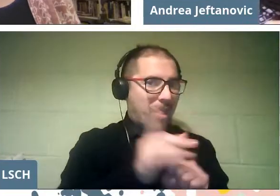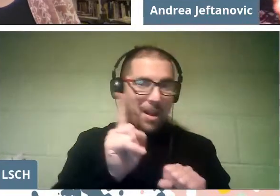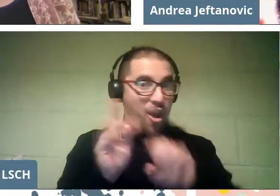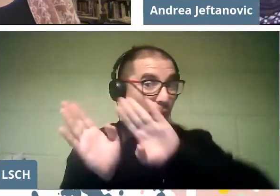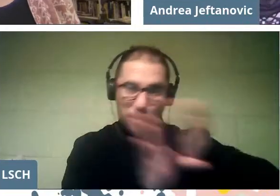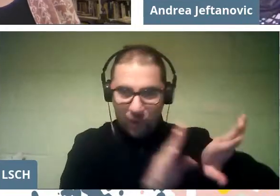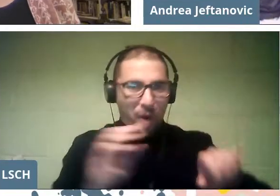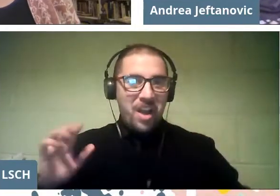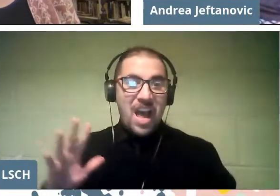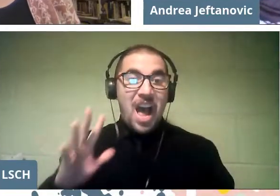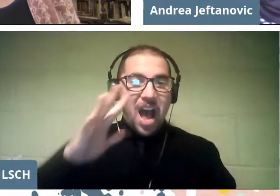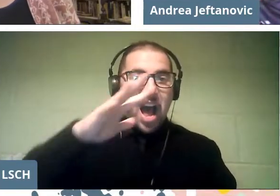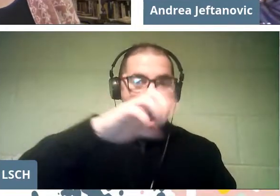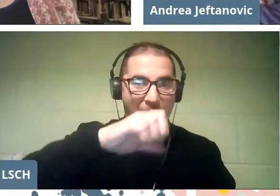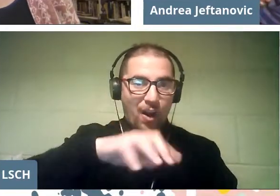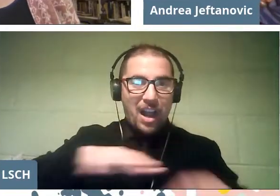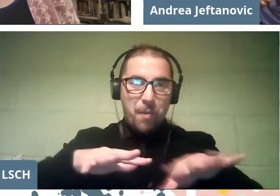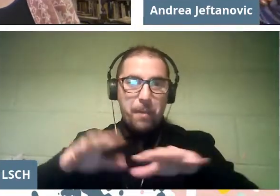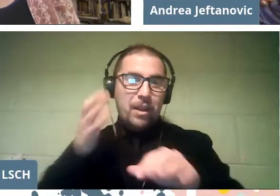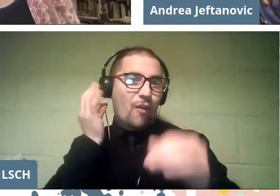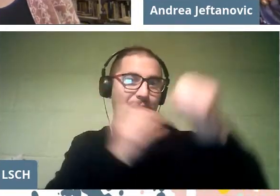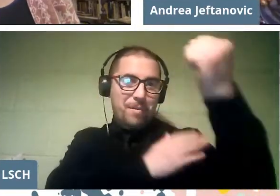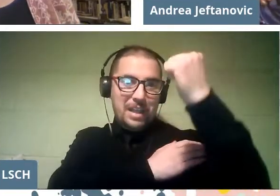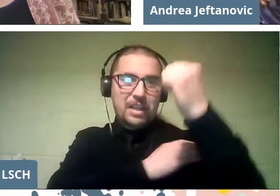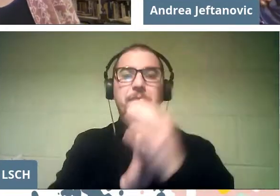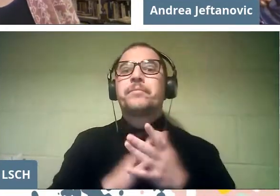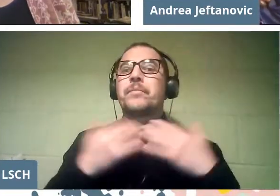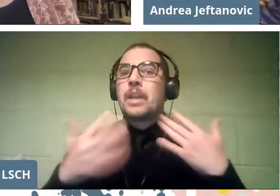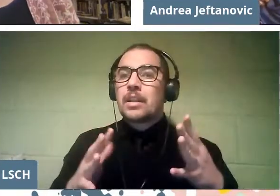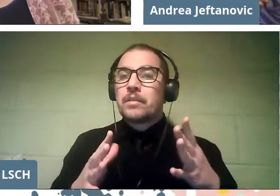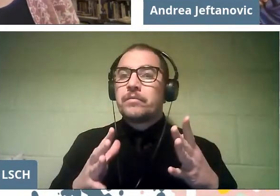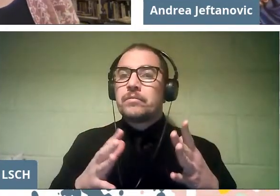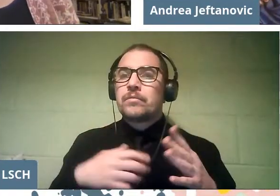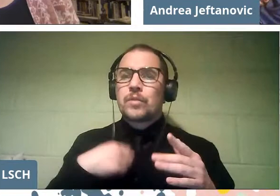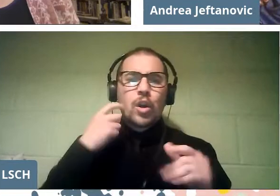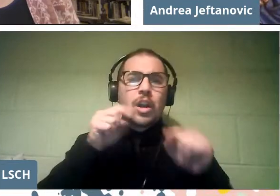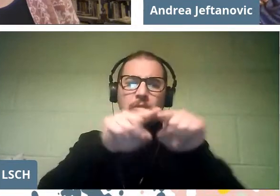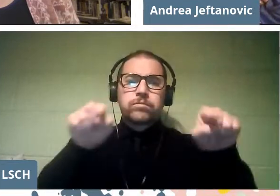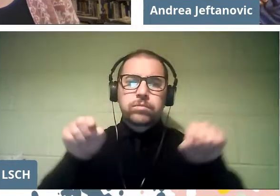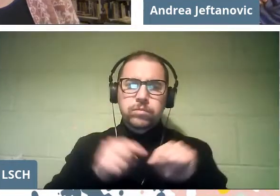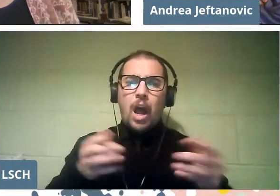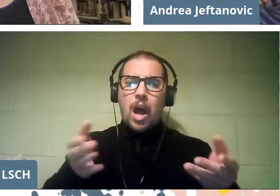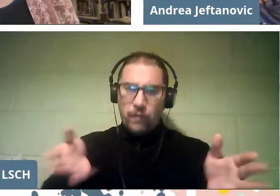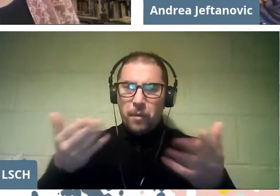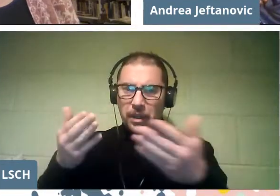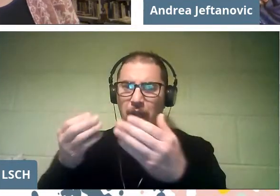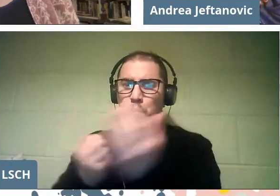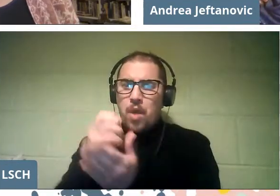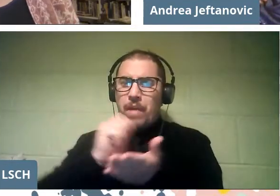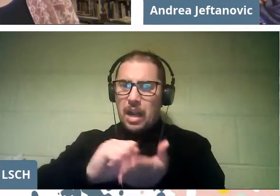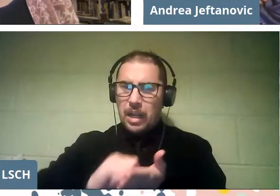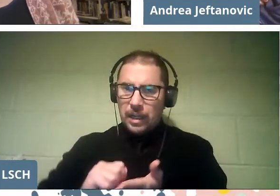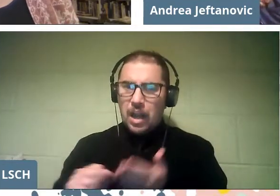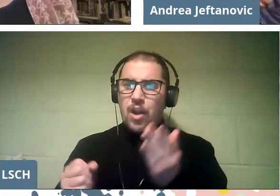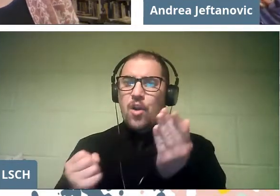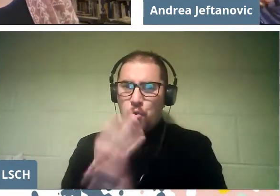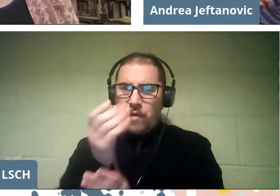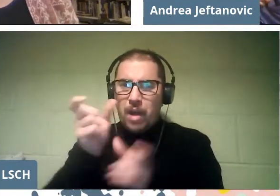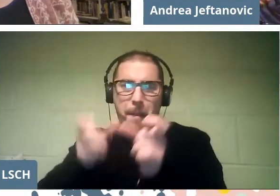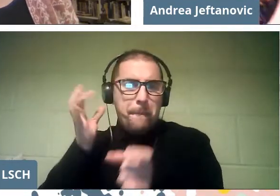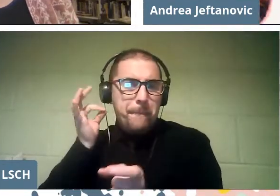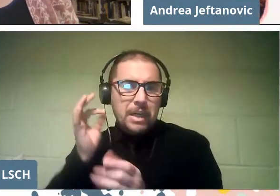movimiento feminista, ¿verdad? Yo creo que es un escenario que va a propiciar otras letras, otras autoras,